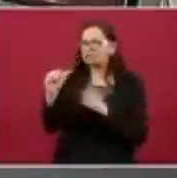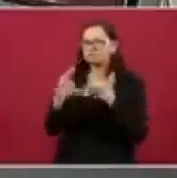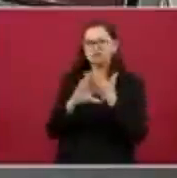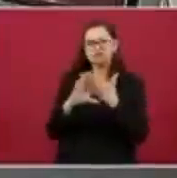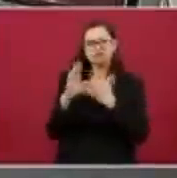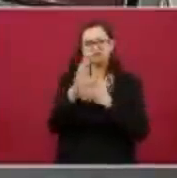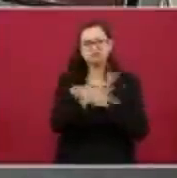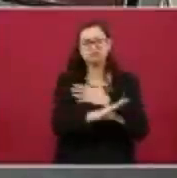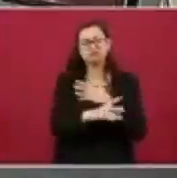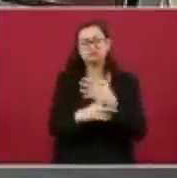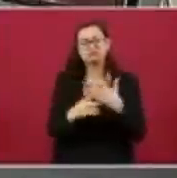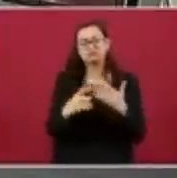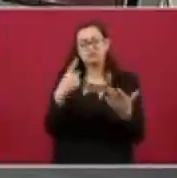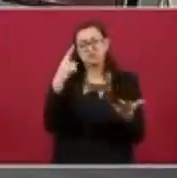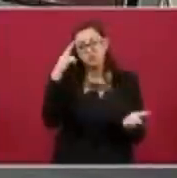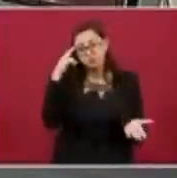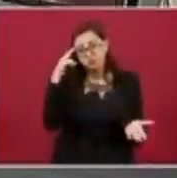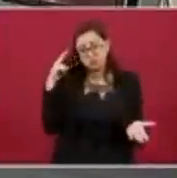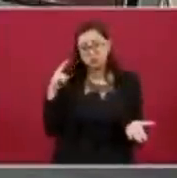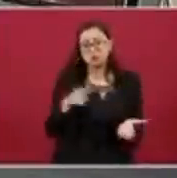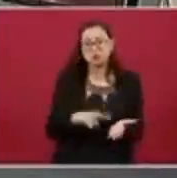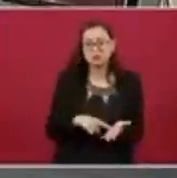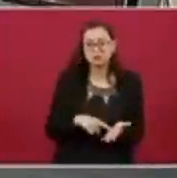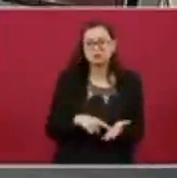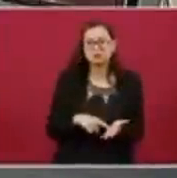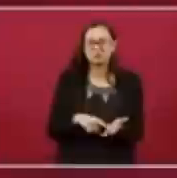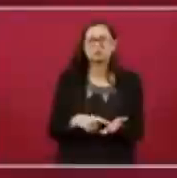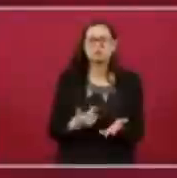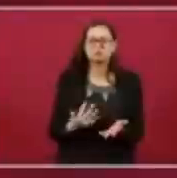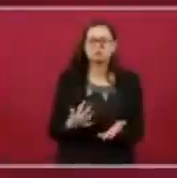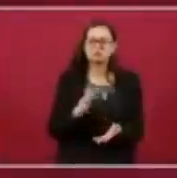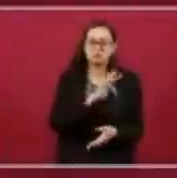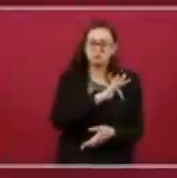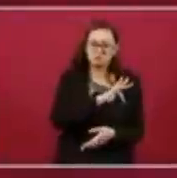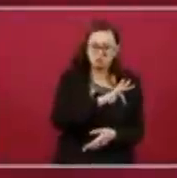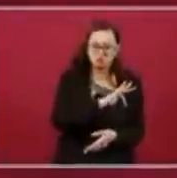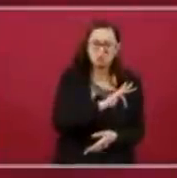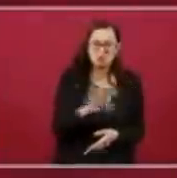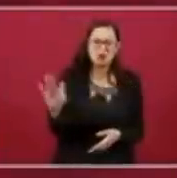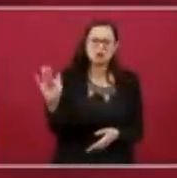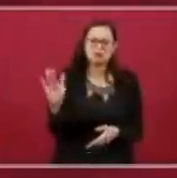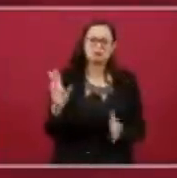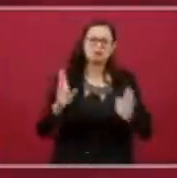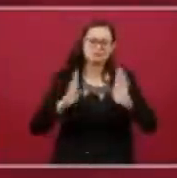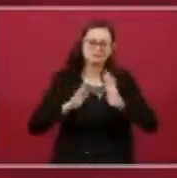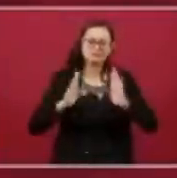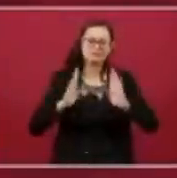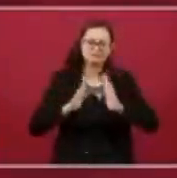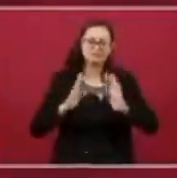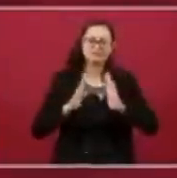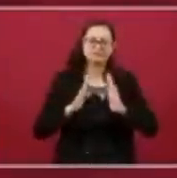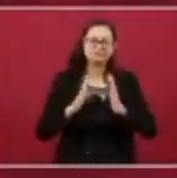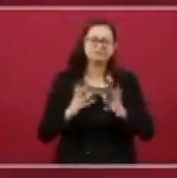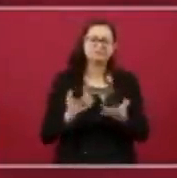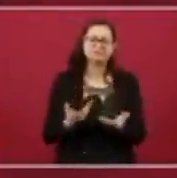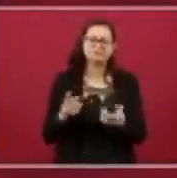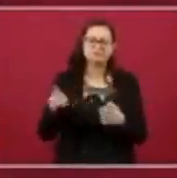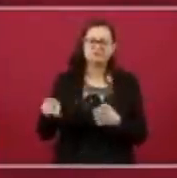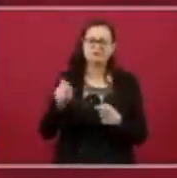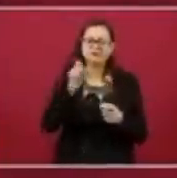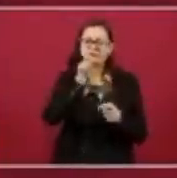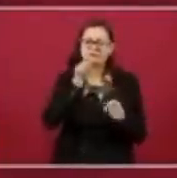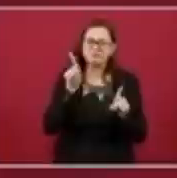Y yo creo en este giro que se le puede dar al Ejército, que se le puede dar a la